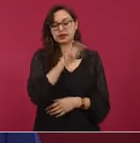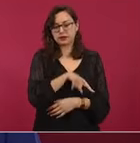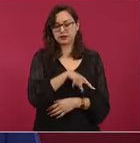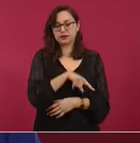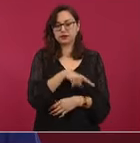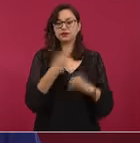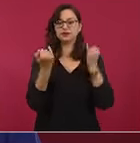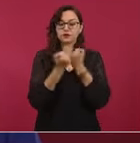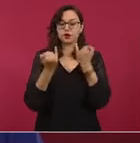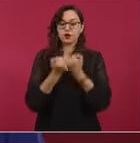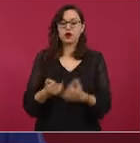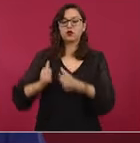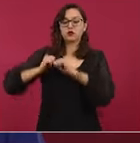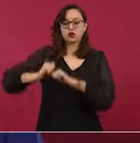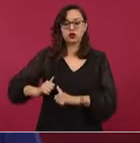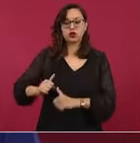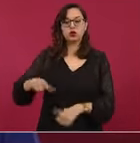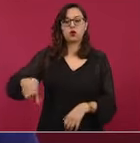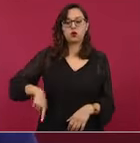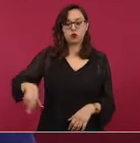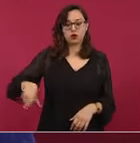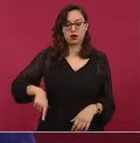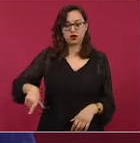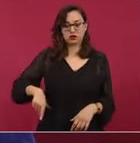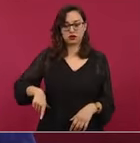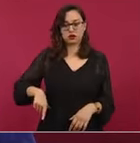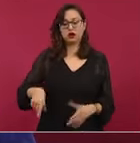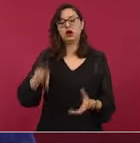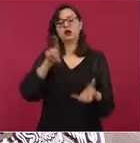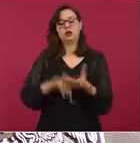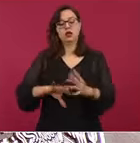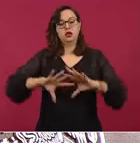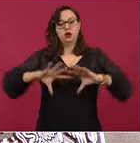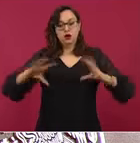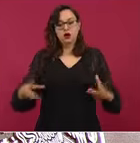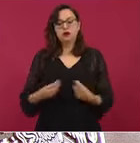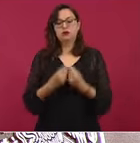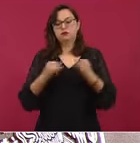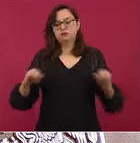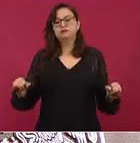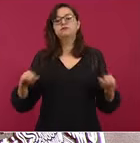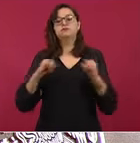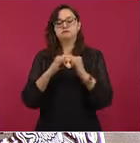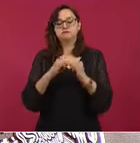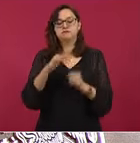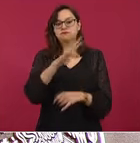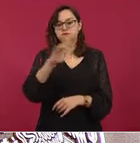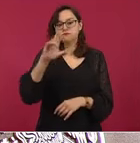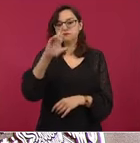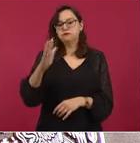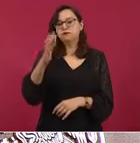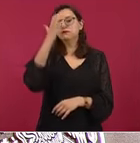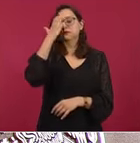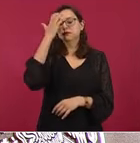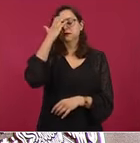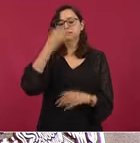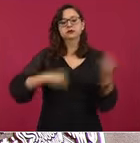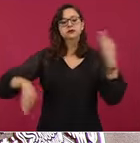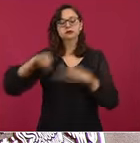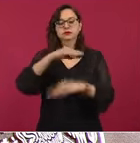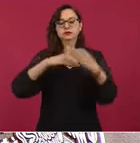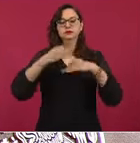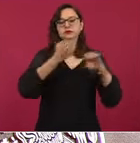de 3 órdenes de gobierno y junto con el personal que integra las instituciones. Un reconocimiento pues de estado a todos los